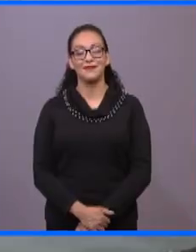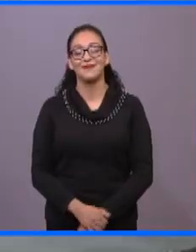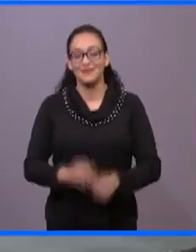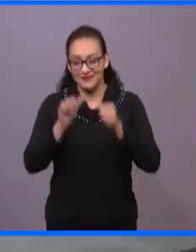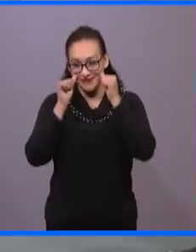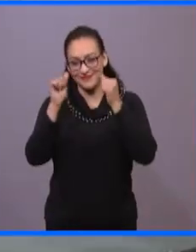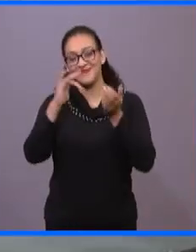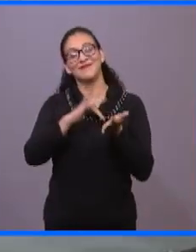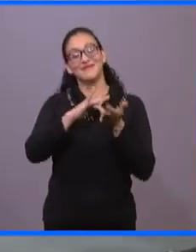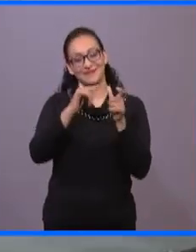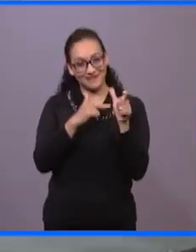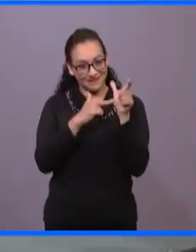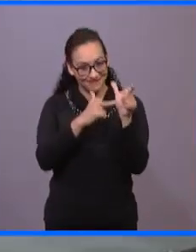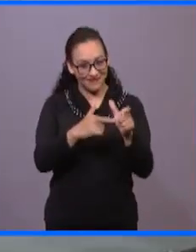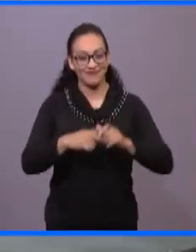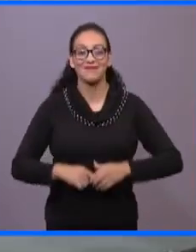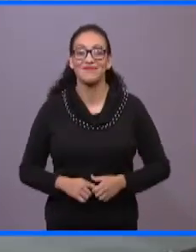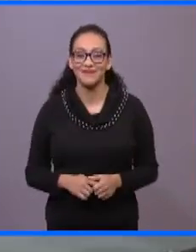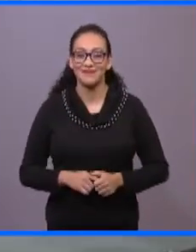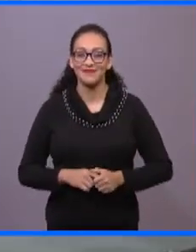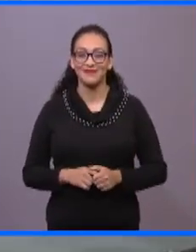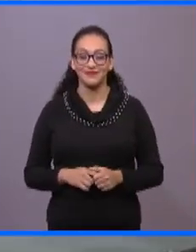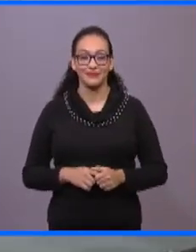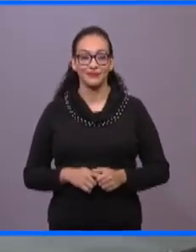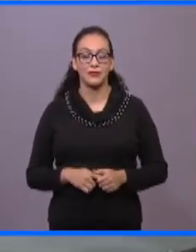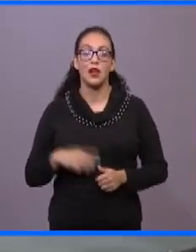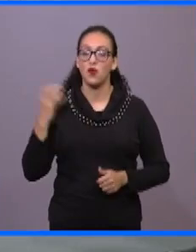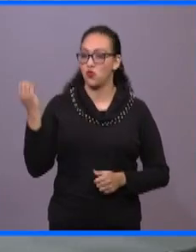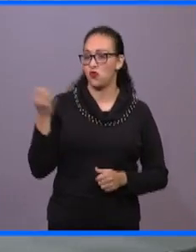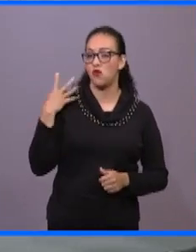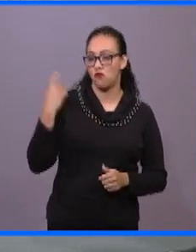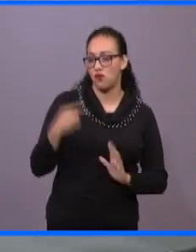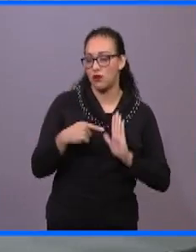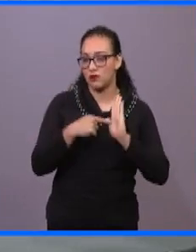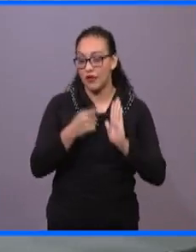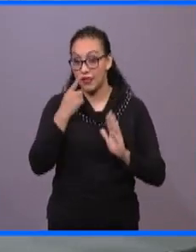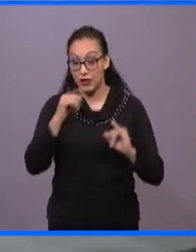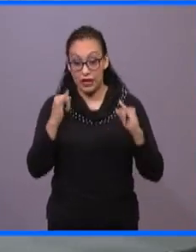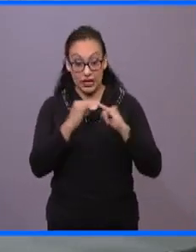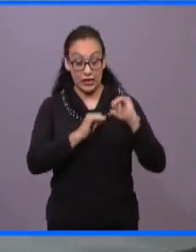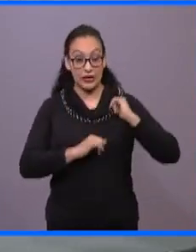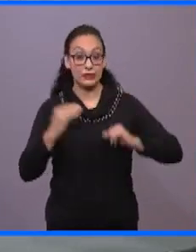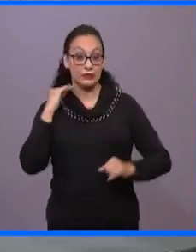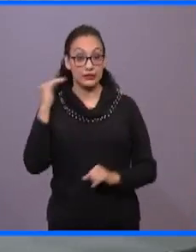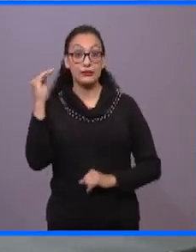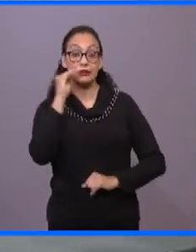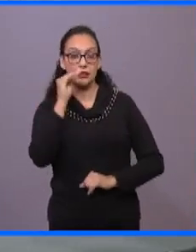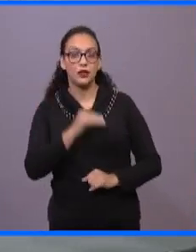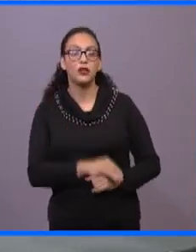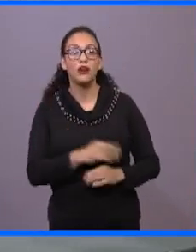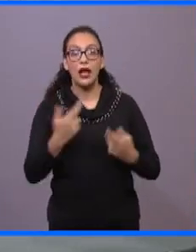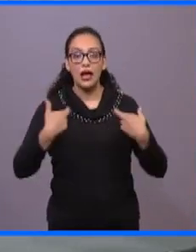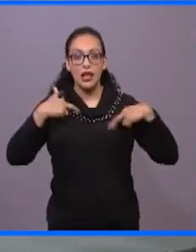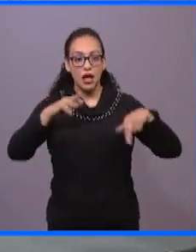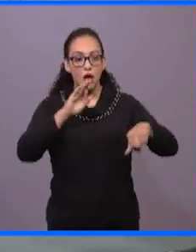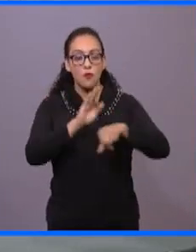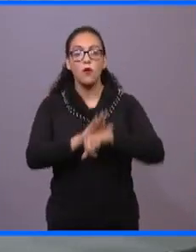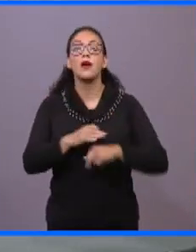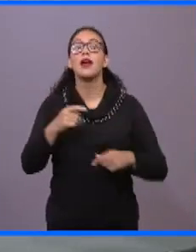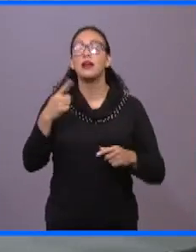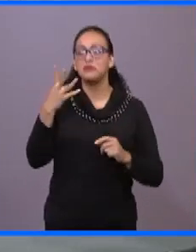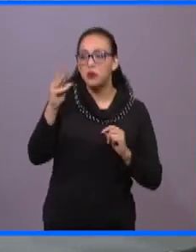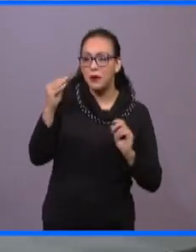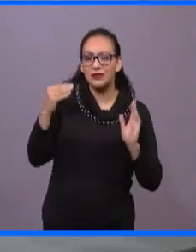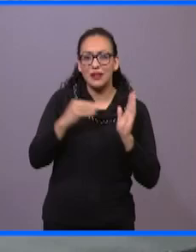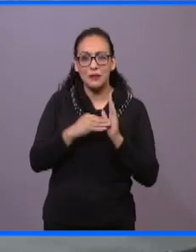Gracias por continuar con nosotros. Seguimos con la información. Durante un foro se reveló que la Defensoría Pública Federal representa más de 90,000